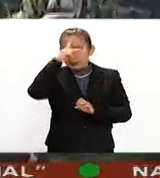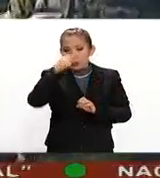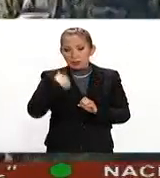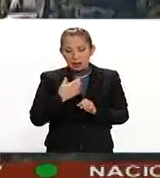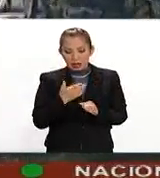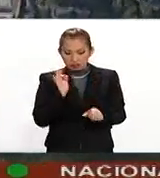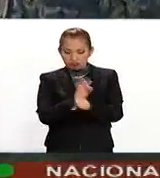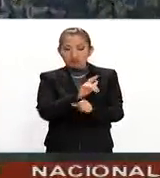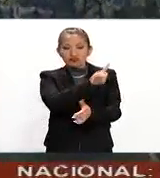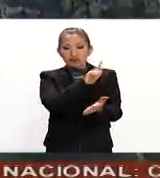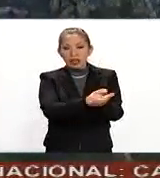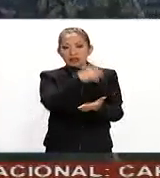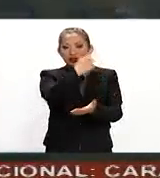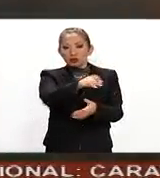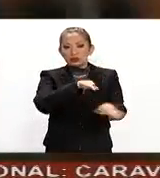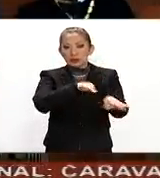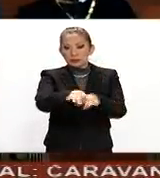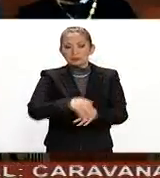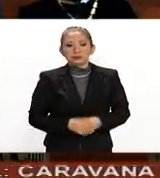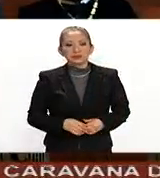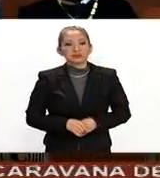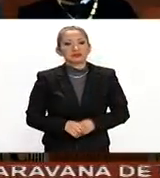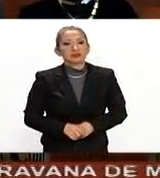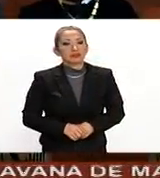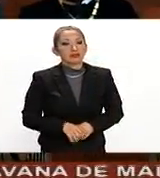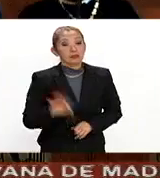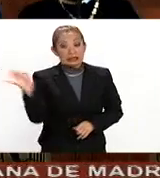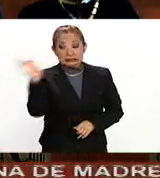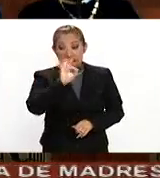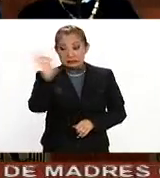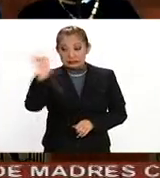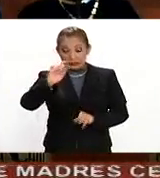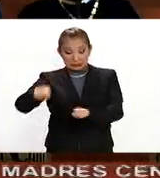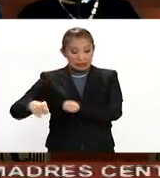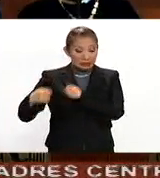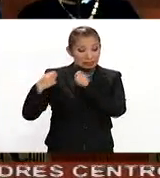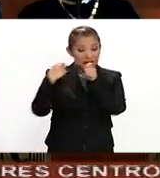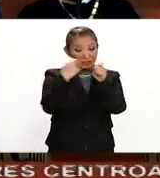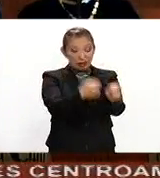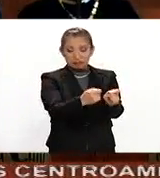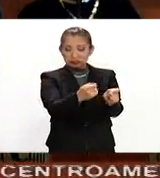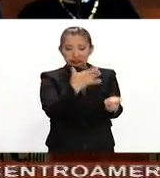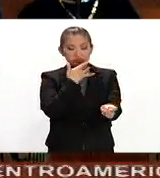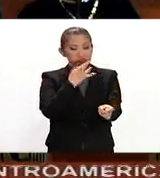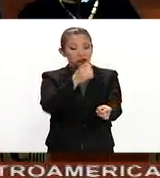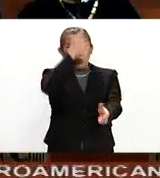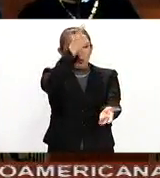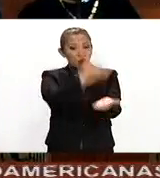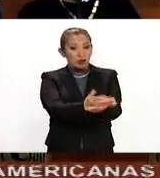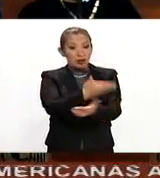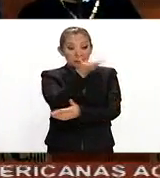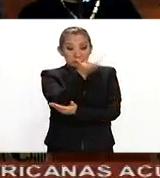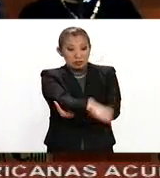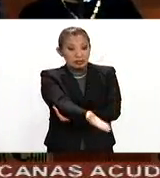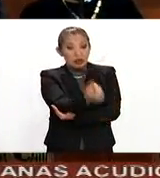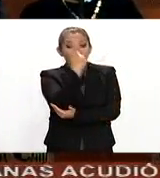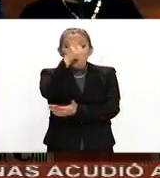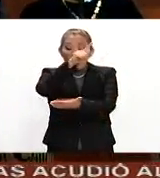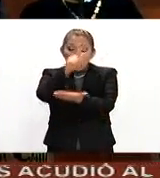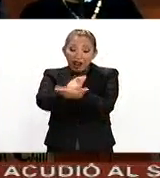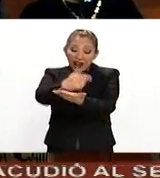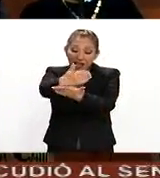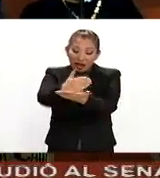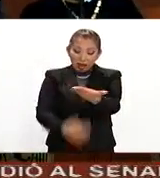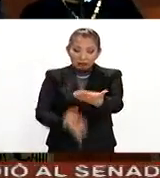dé certeza jurídica en su actuar. Si se les otorgara, simplemente es lo único que pide, un marco